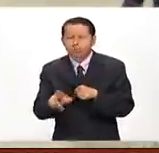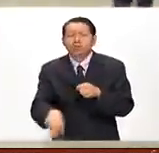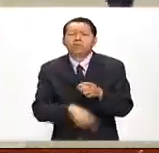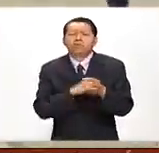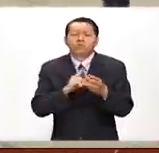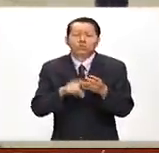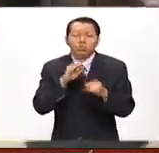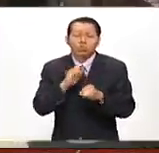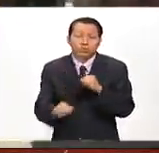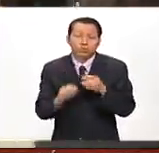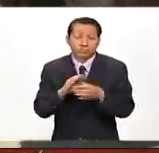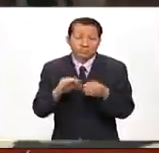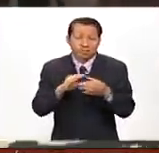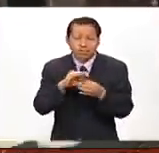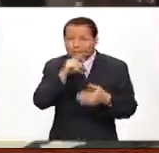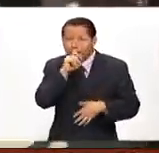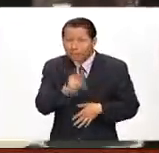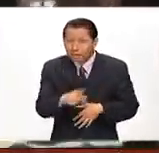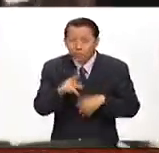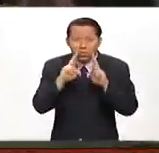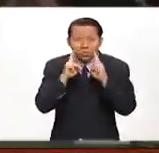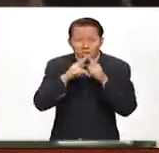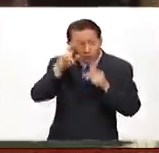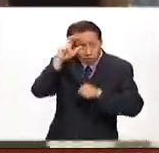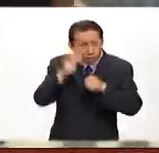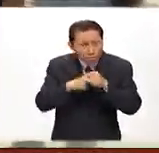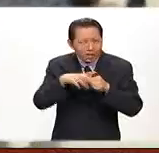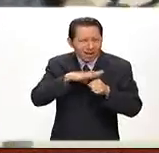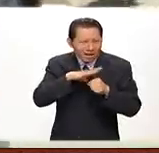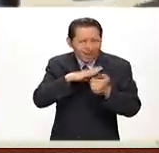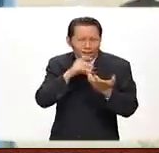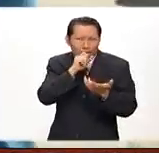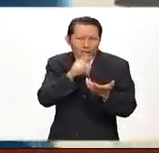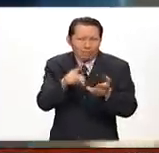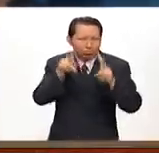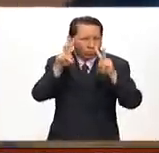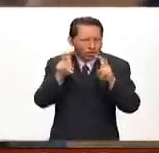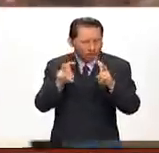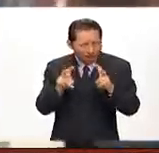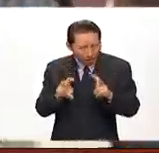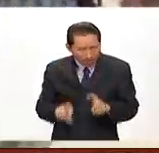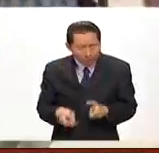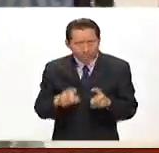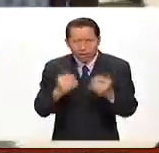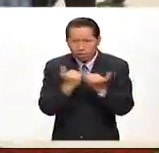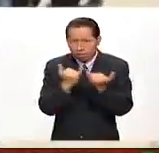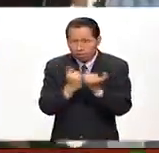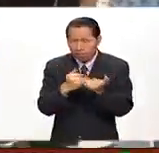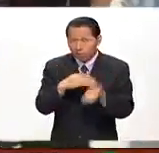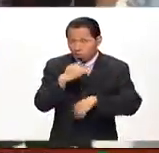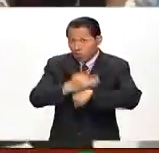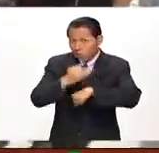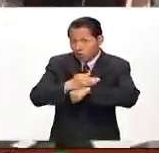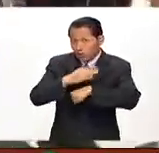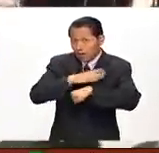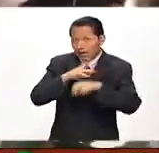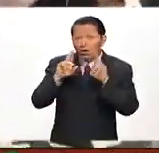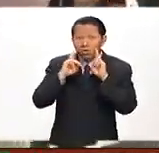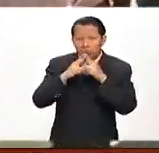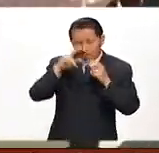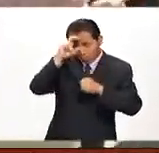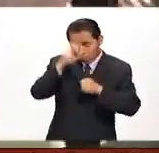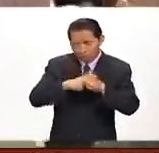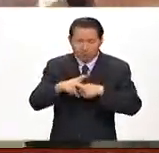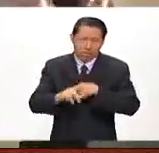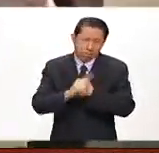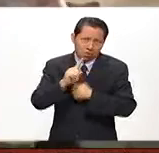finalmente la misma Unión Europea se enfrenta con todos estos temas. Ha sido un momento de crisis para la Unión Europea.